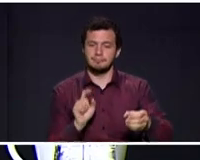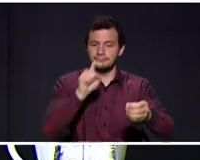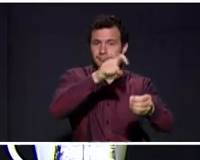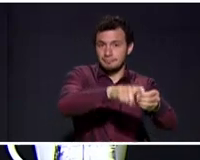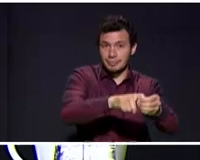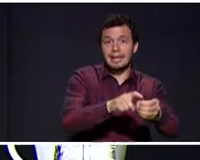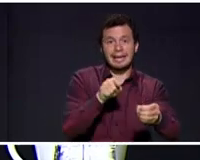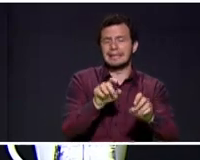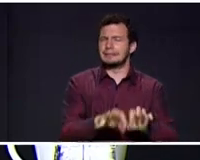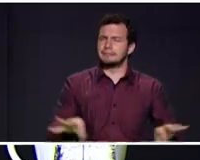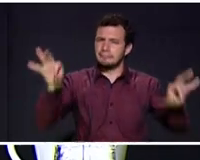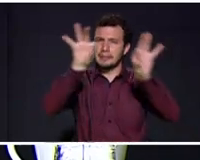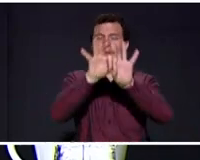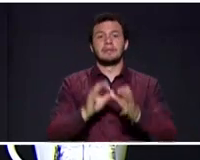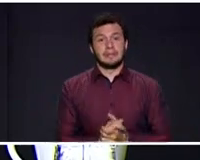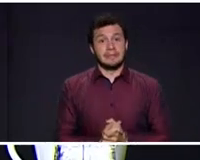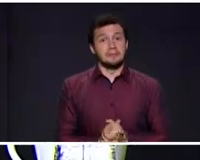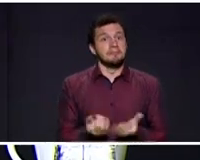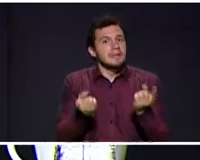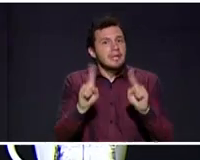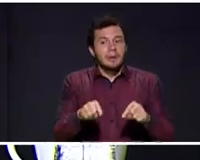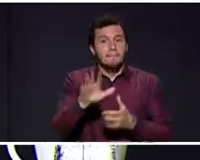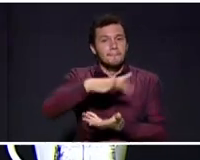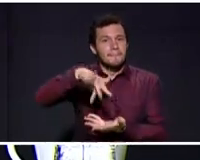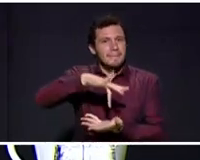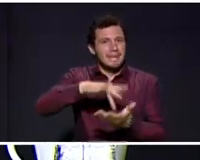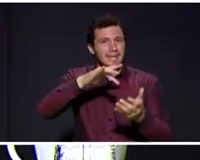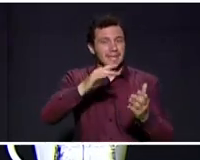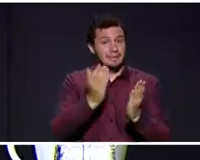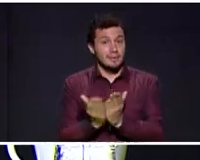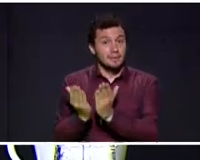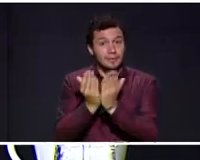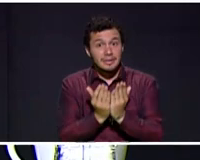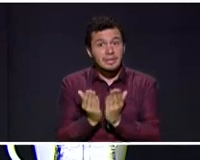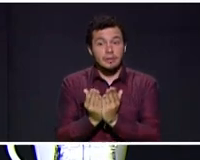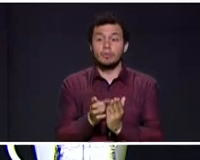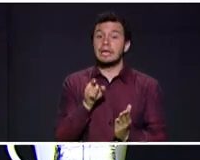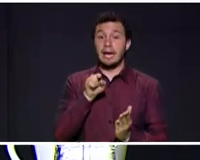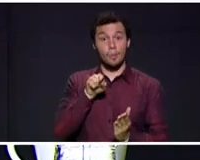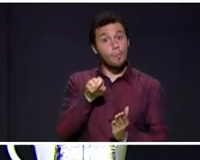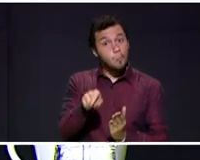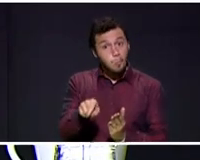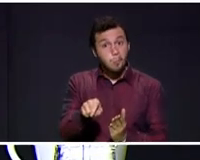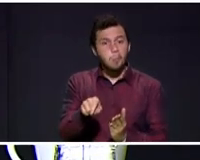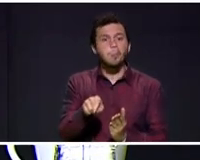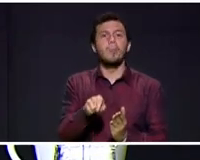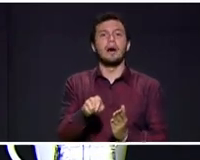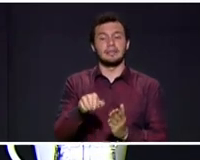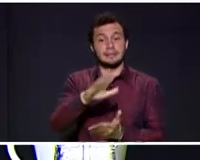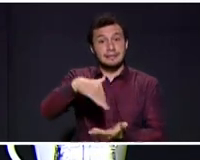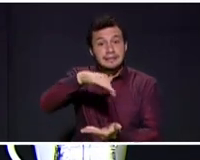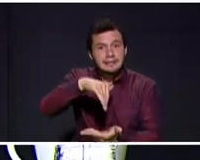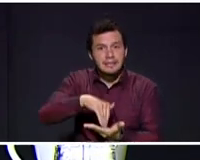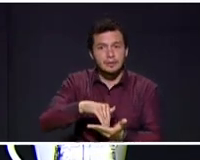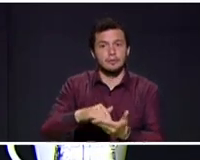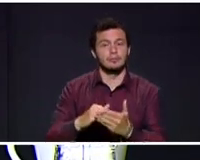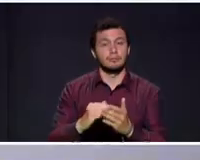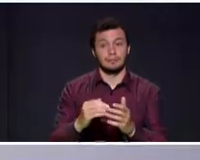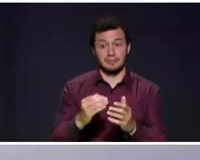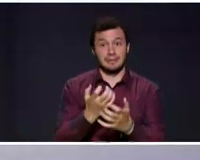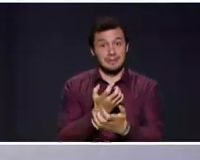lo que tenemos que hacer también con los parques educativos los parques educativos tienen que ser el centro de ciencia tecnología innovación y educación por